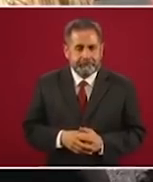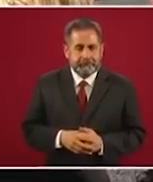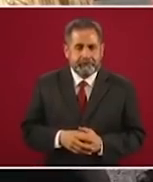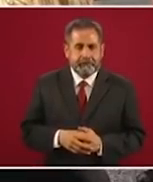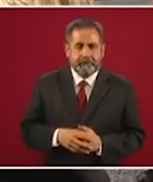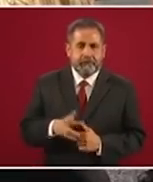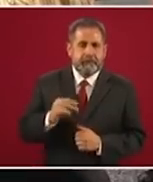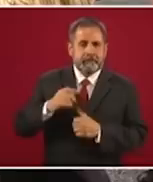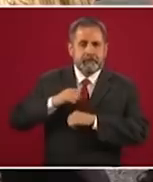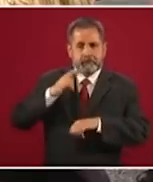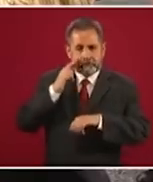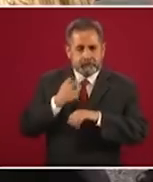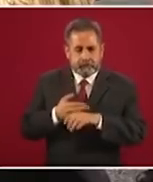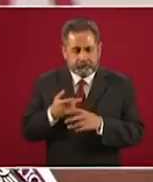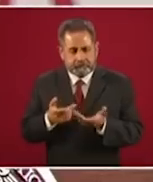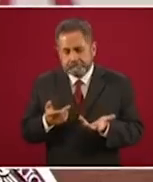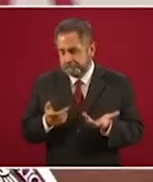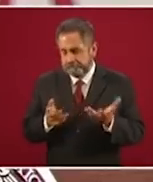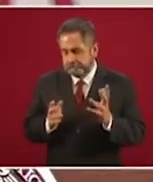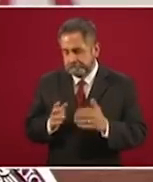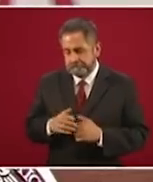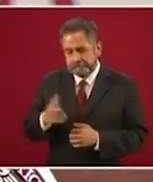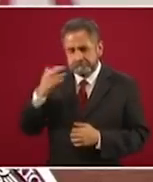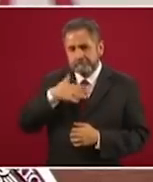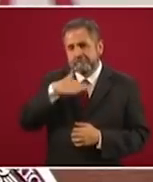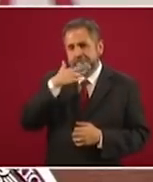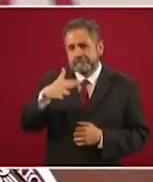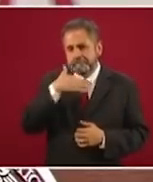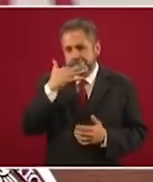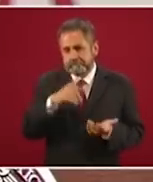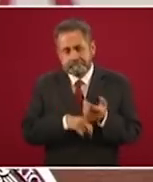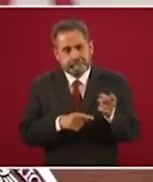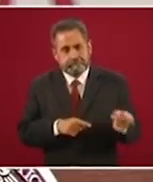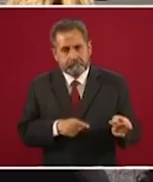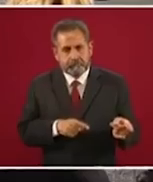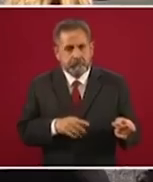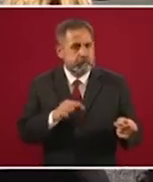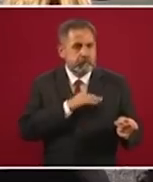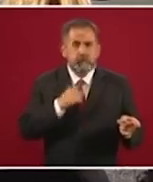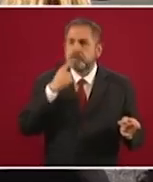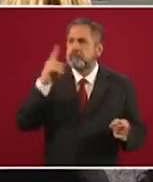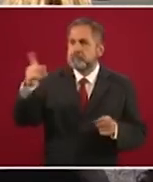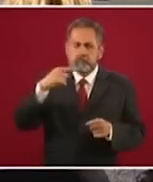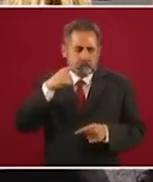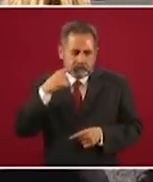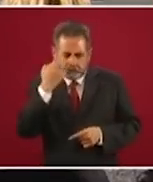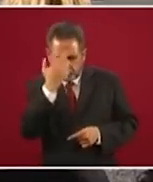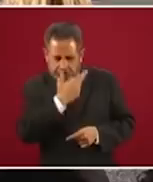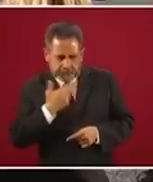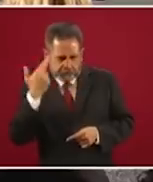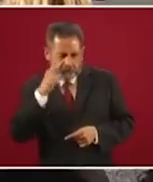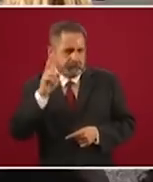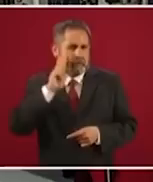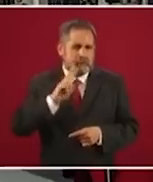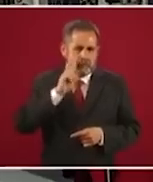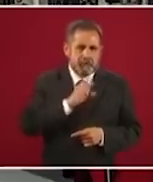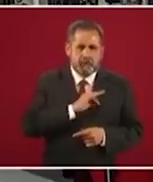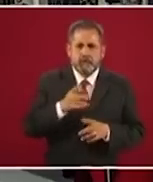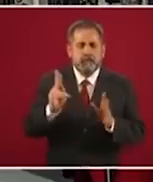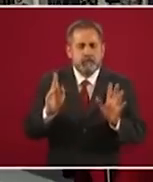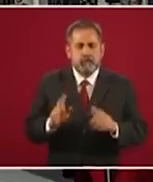no corresponde a lo que sucedió y fue un fraude, eso se puede revisar en cualquier momento.